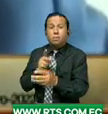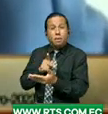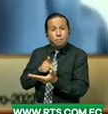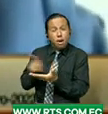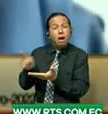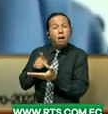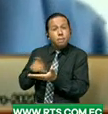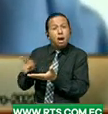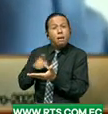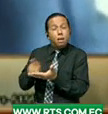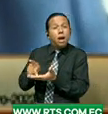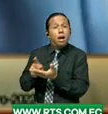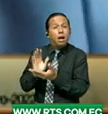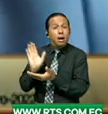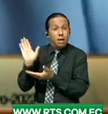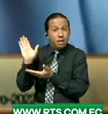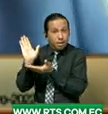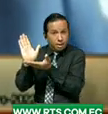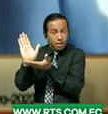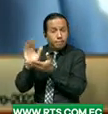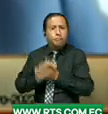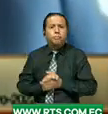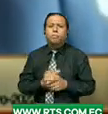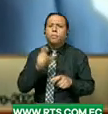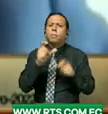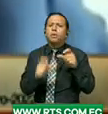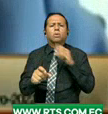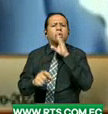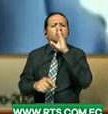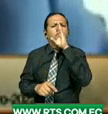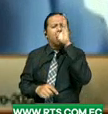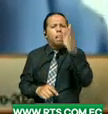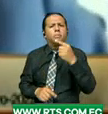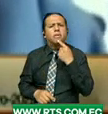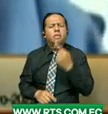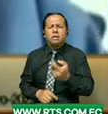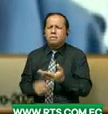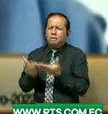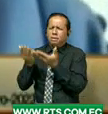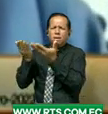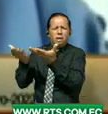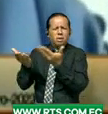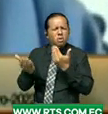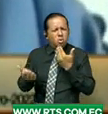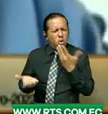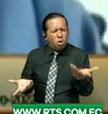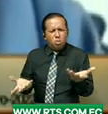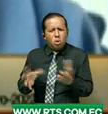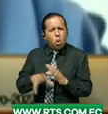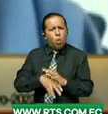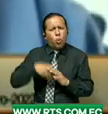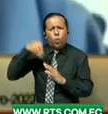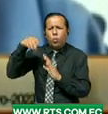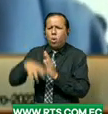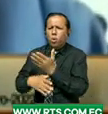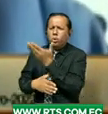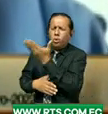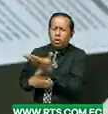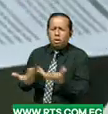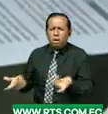estado reclamando sobre el mal manejo de los fondos del